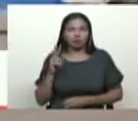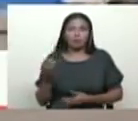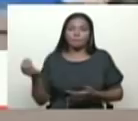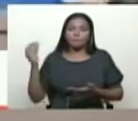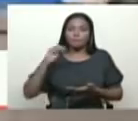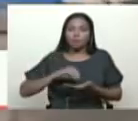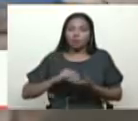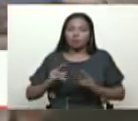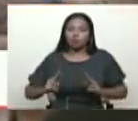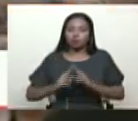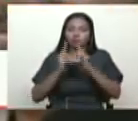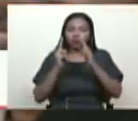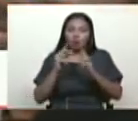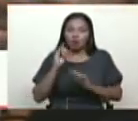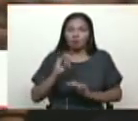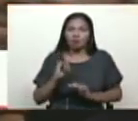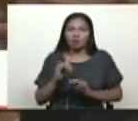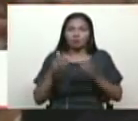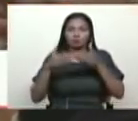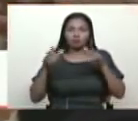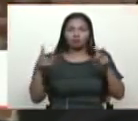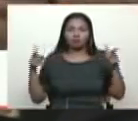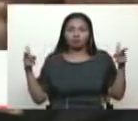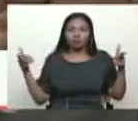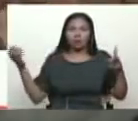Volvamos a hacer un encuentro de esto ampliado.